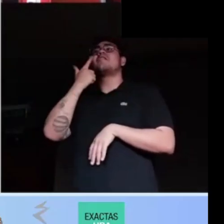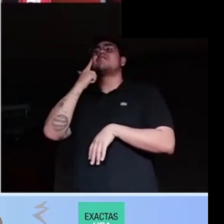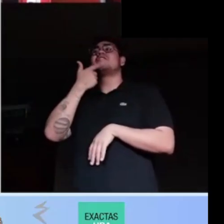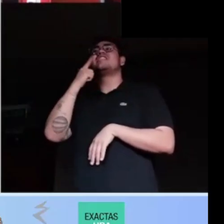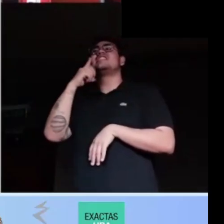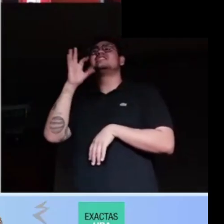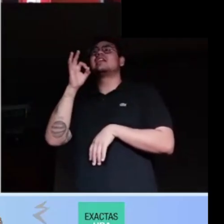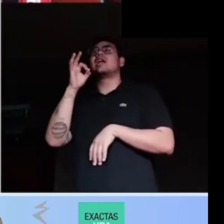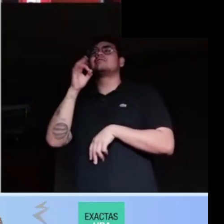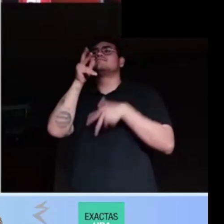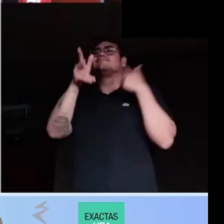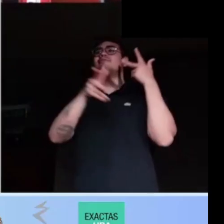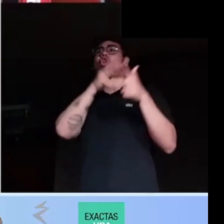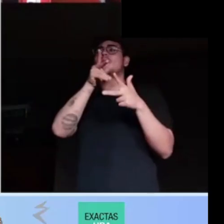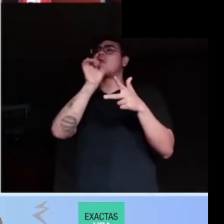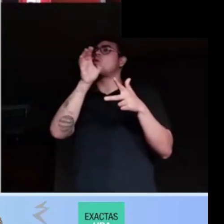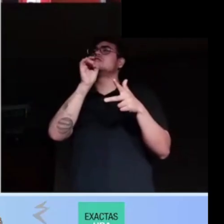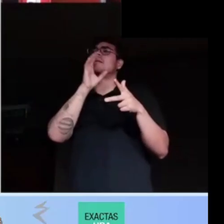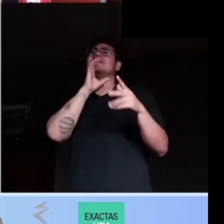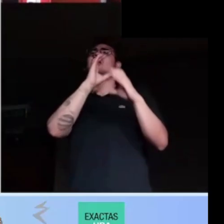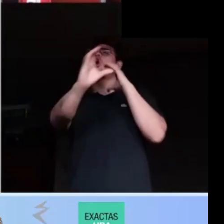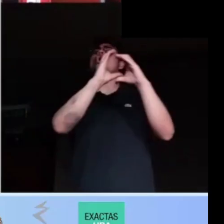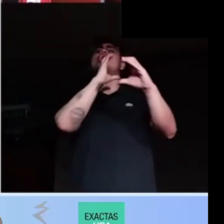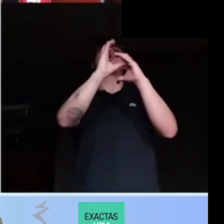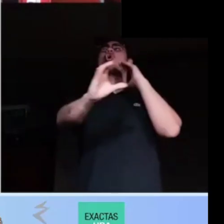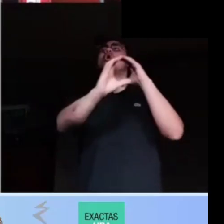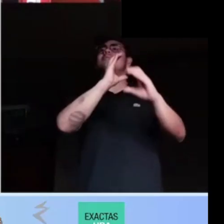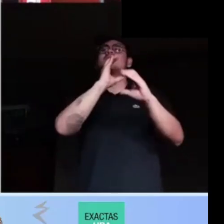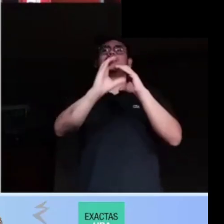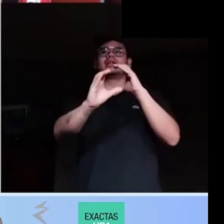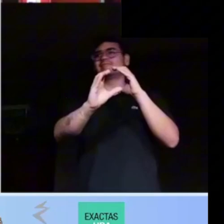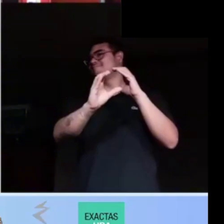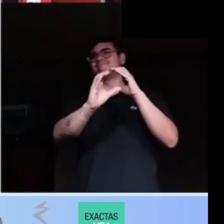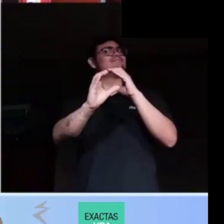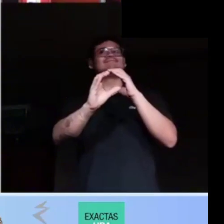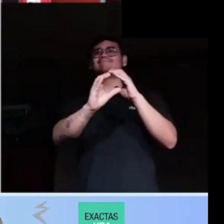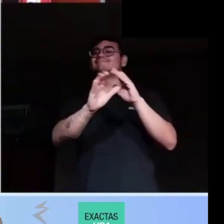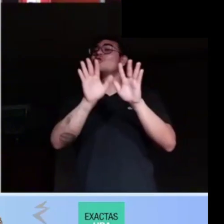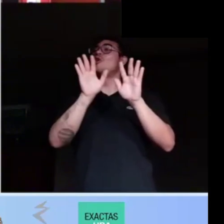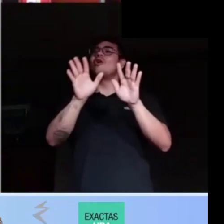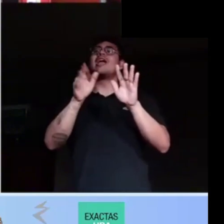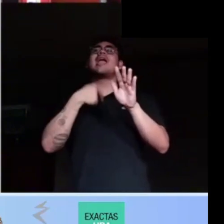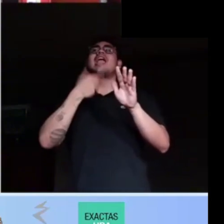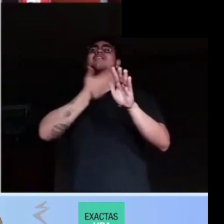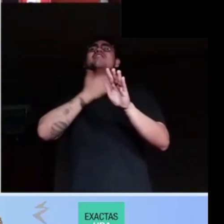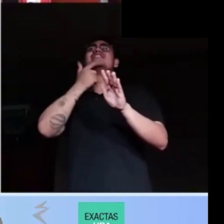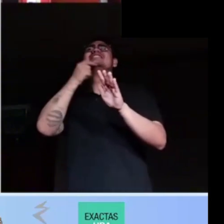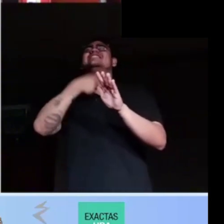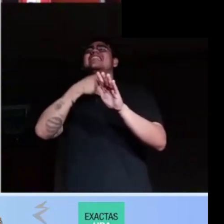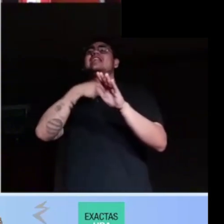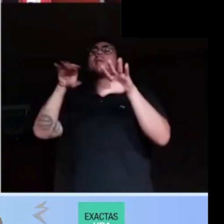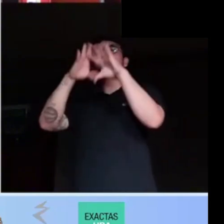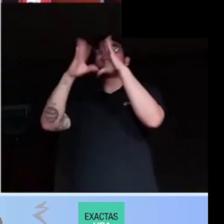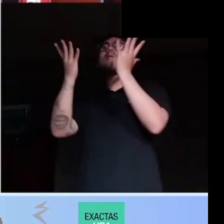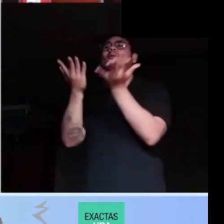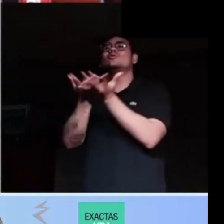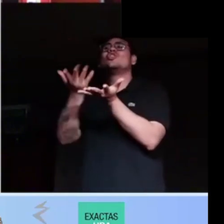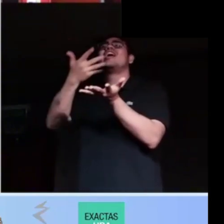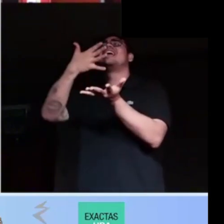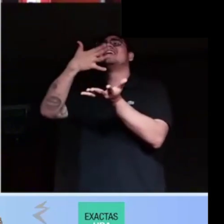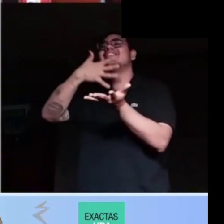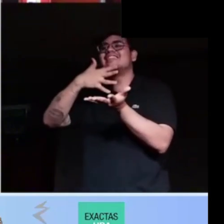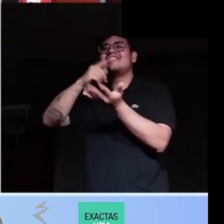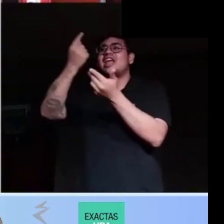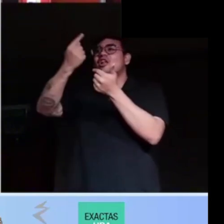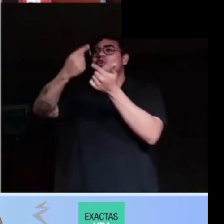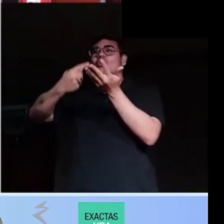acto comunicativo, es un modo de pensar el mundo, de hacerlo comprensible y de construir herramientas para el